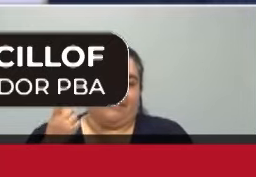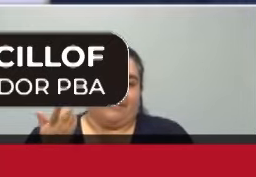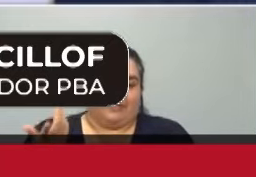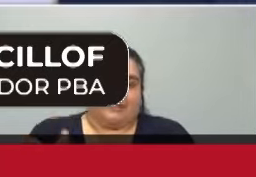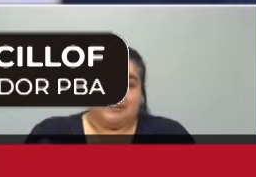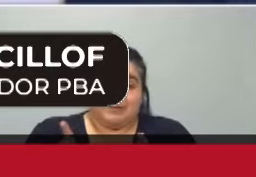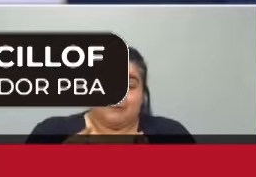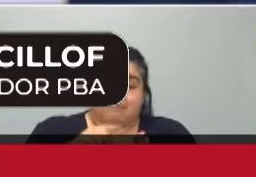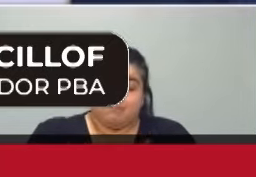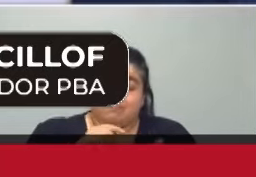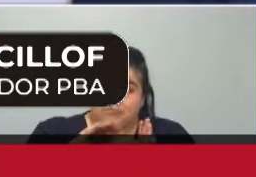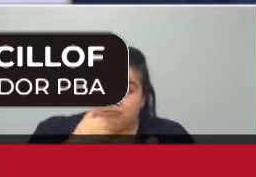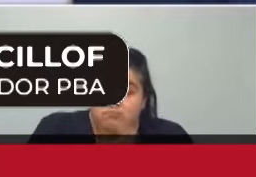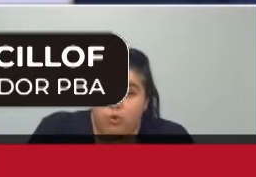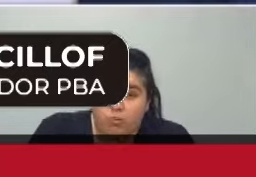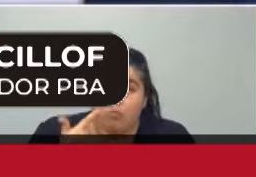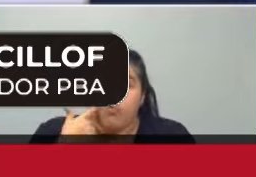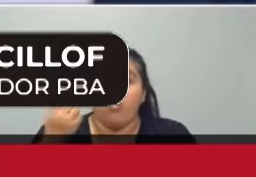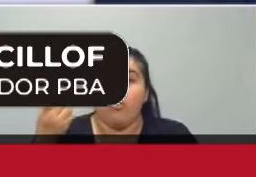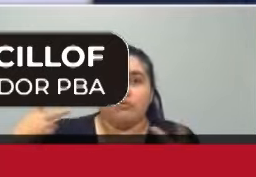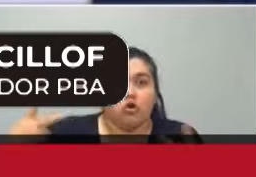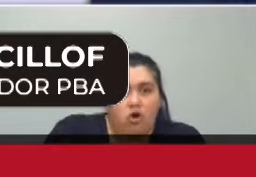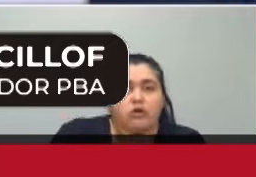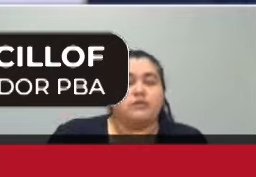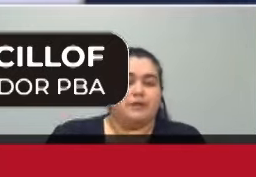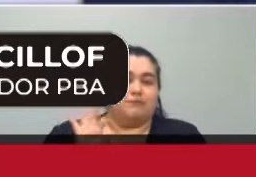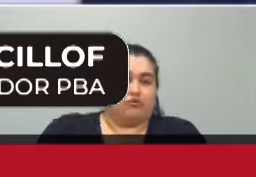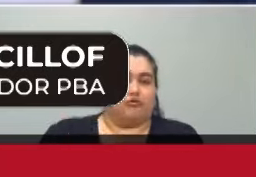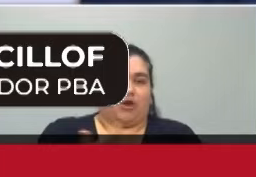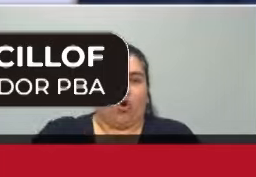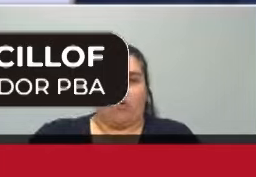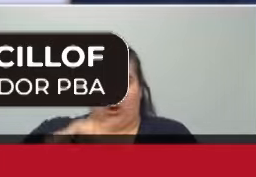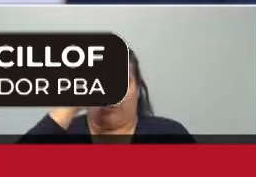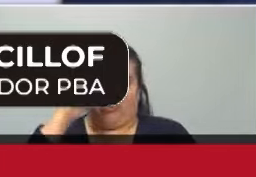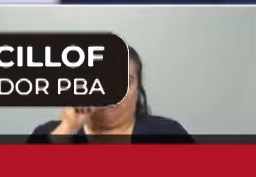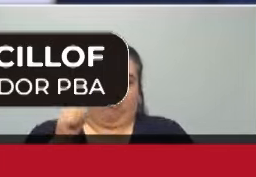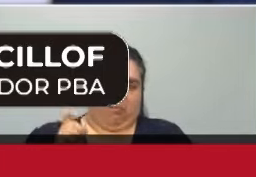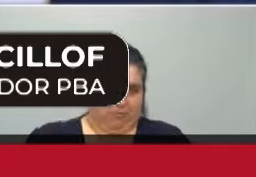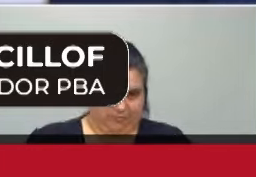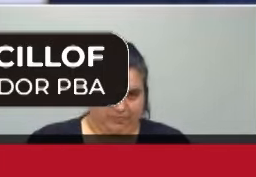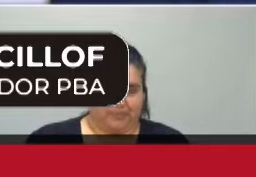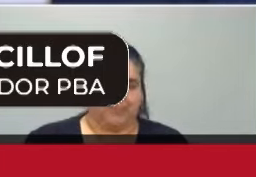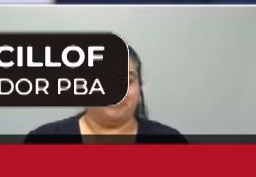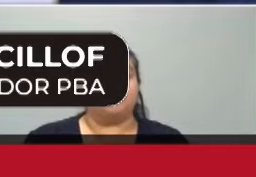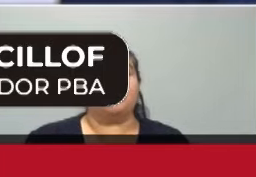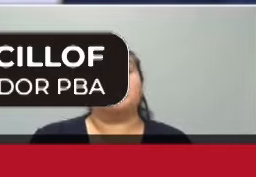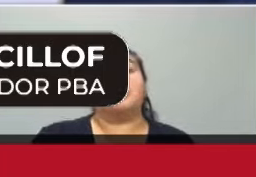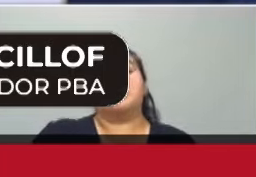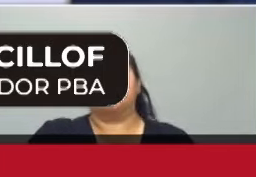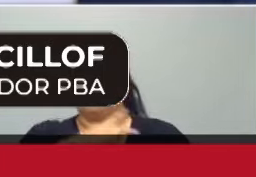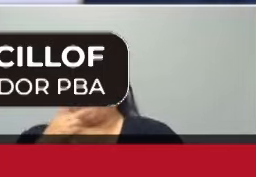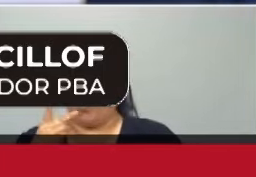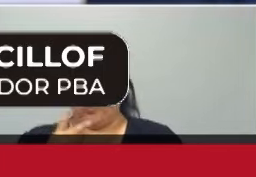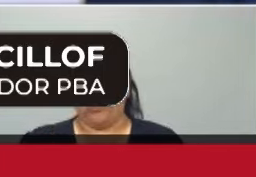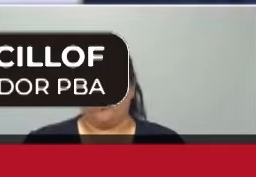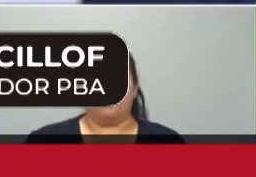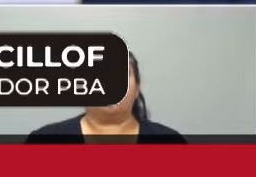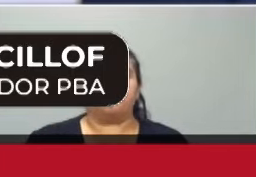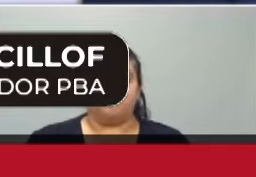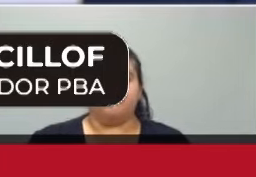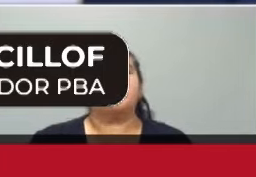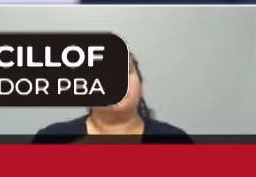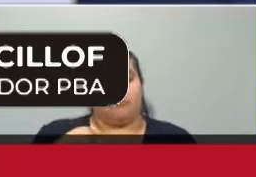una ilegalidad el gobierno nacional. En segundo lugar, Esto es lo que ya hemos reclamado a